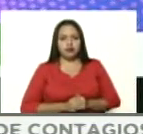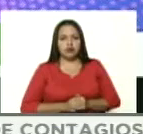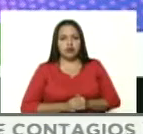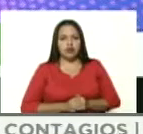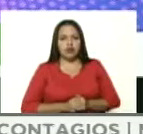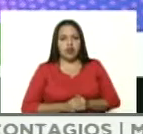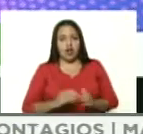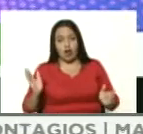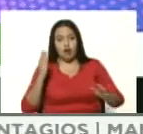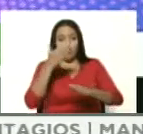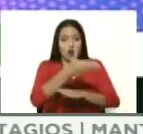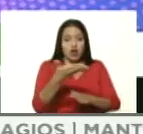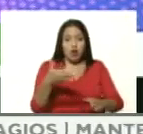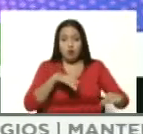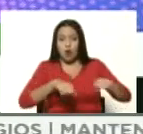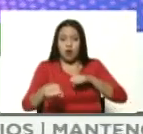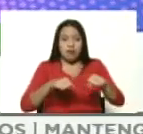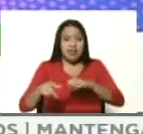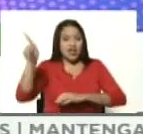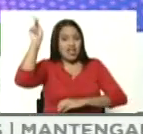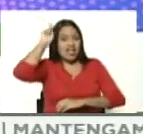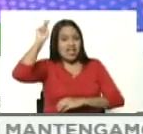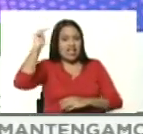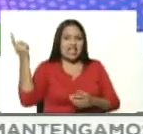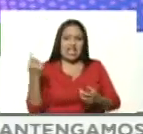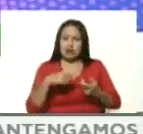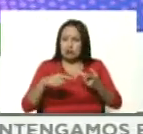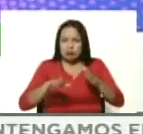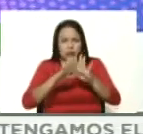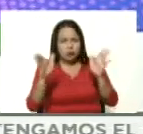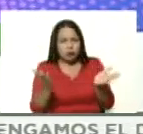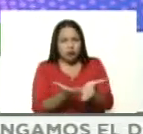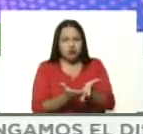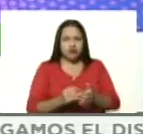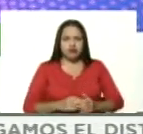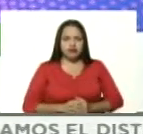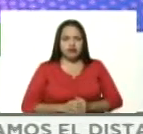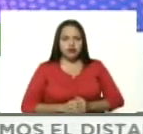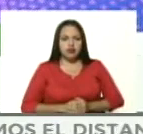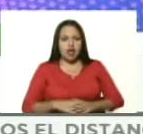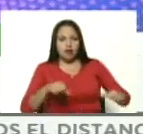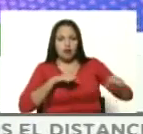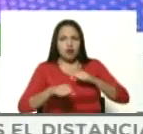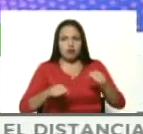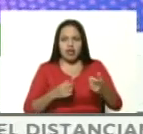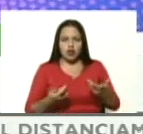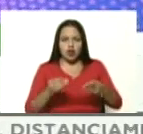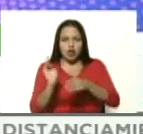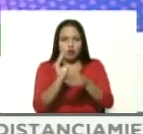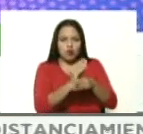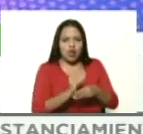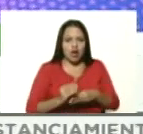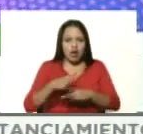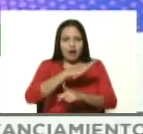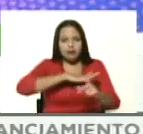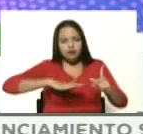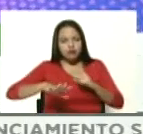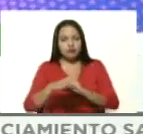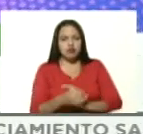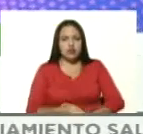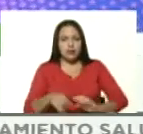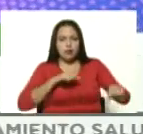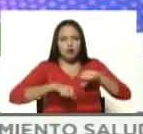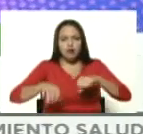asistieron a Copenhague, movimientos aborígenes, indígenas del mundo entero, movimientos ecologistas,